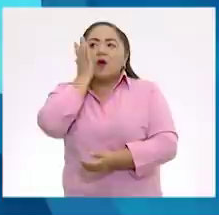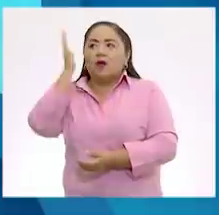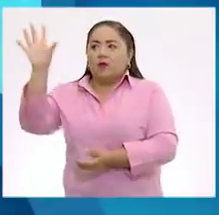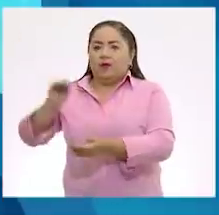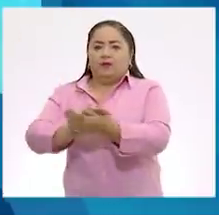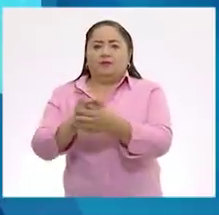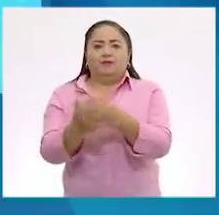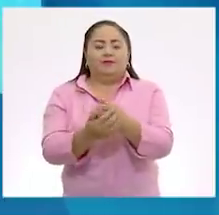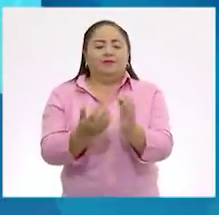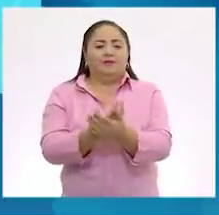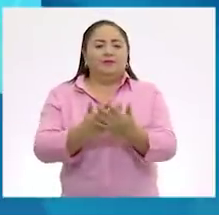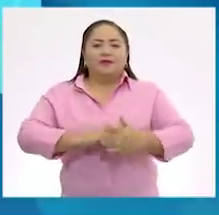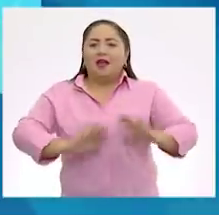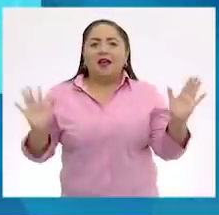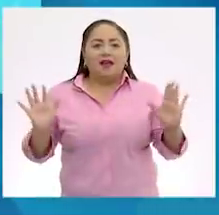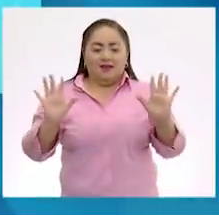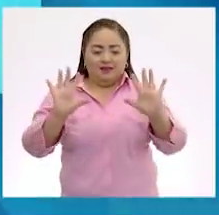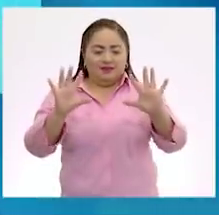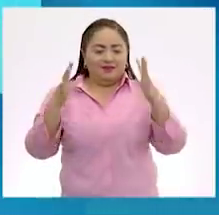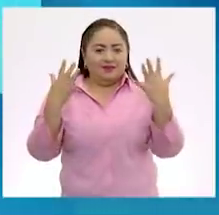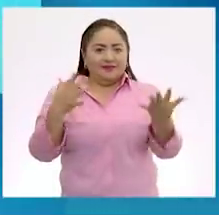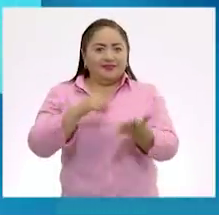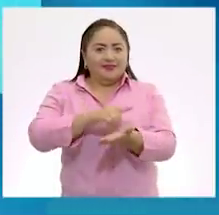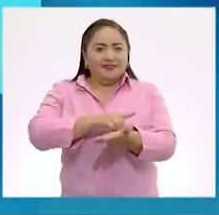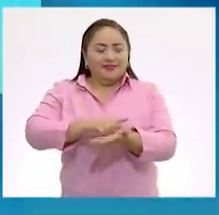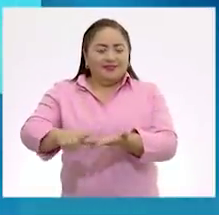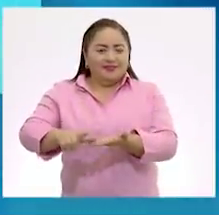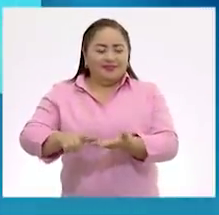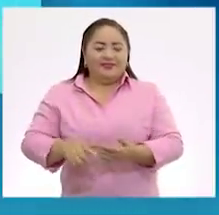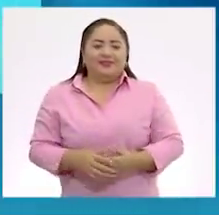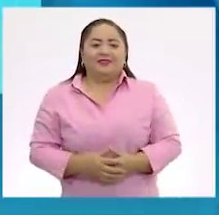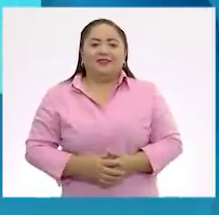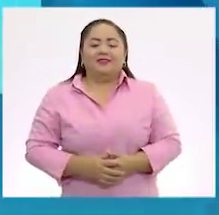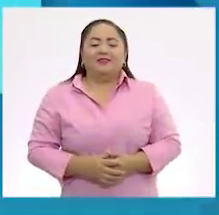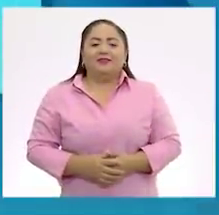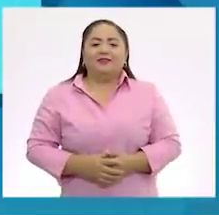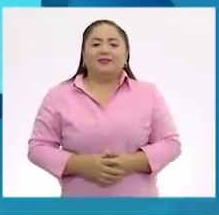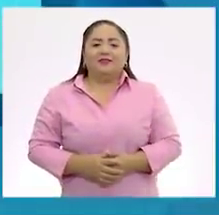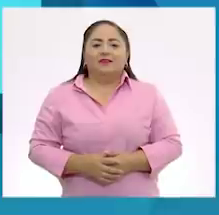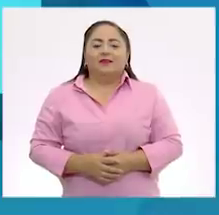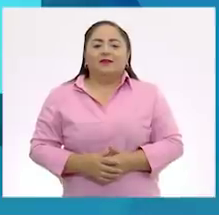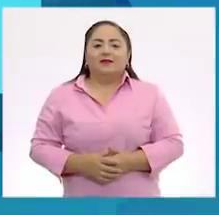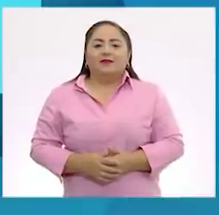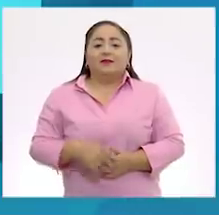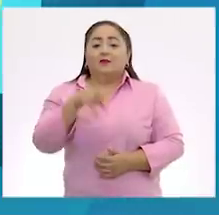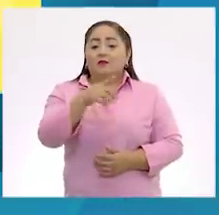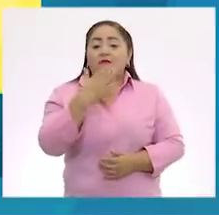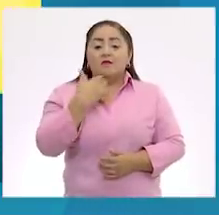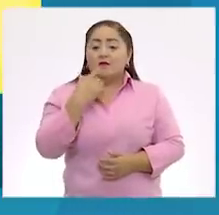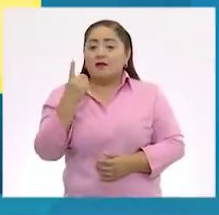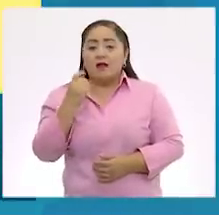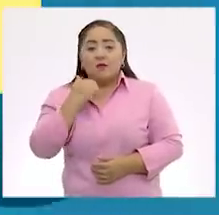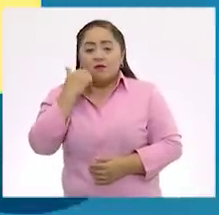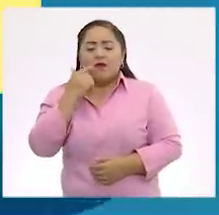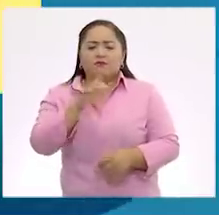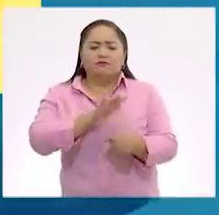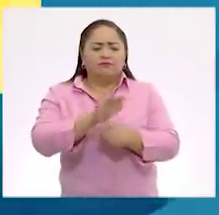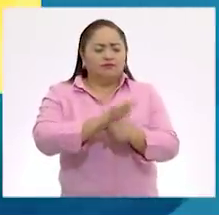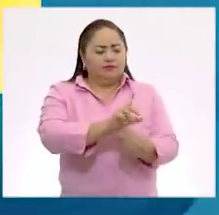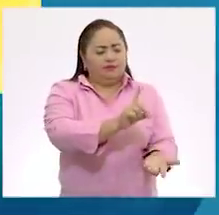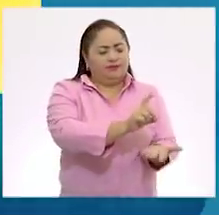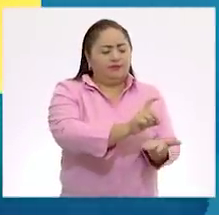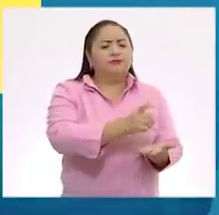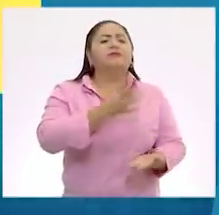Sécalas con una toalla. ¡Y listo! ¡Tus manos están limpias! Si no tienes agua y jabón,